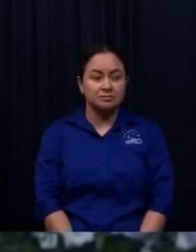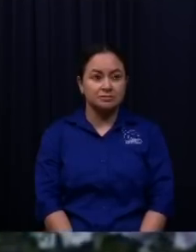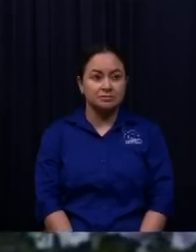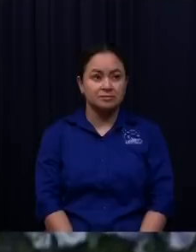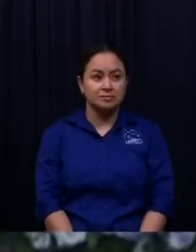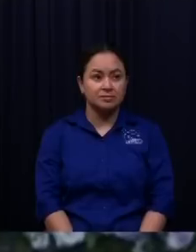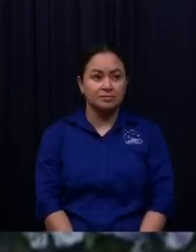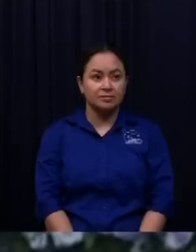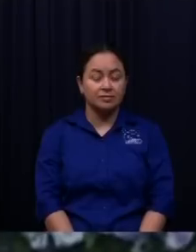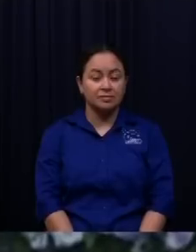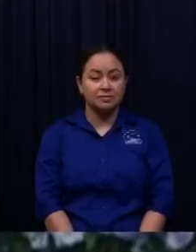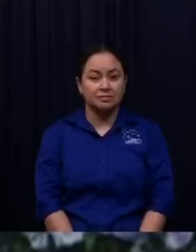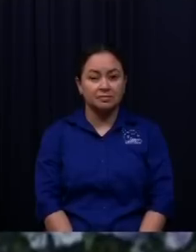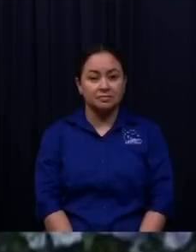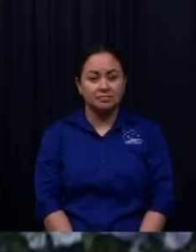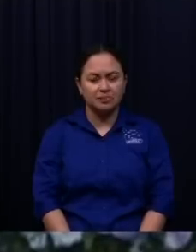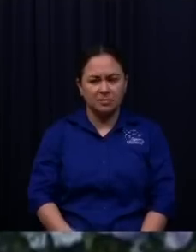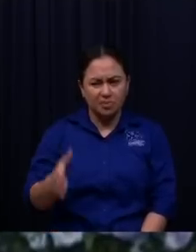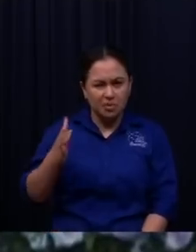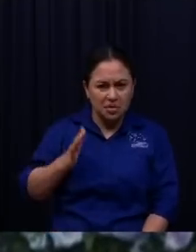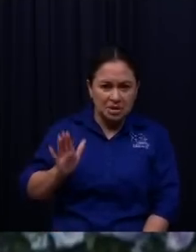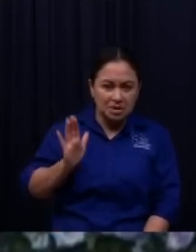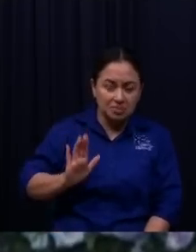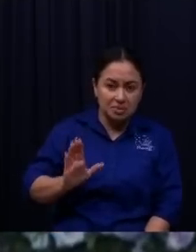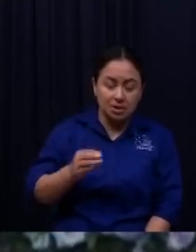la comida, algo más complicado.